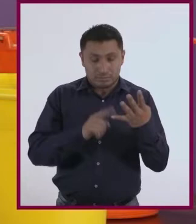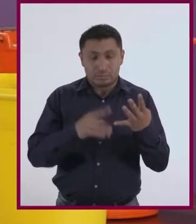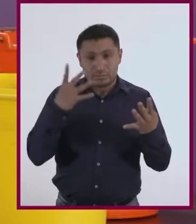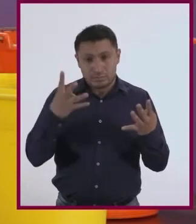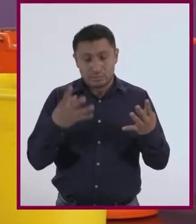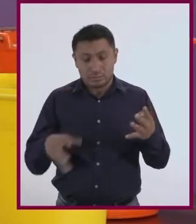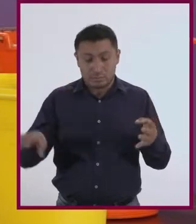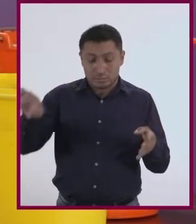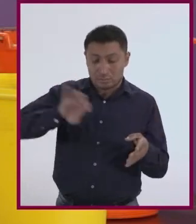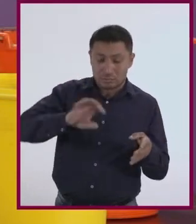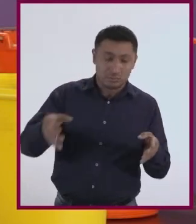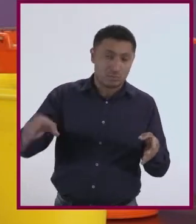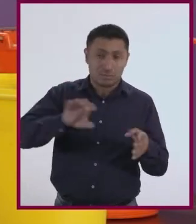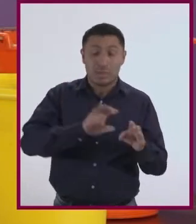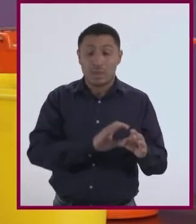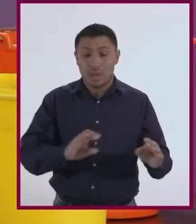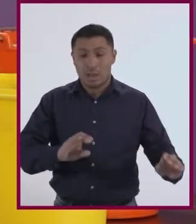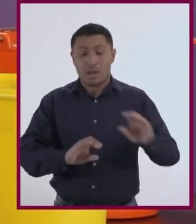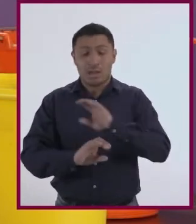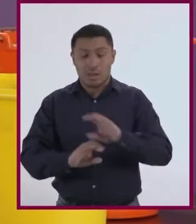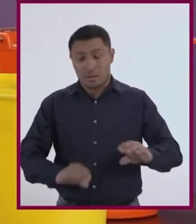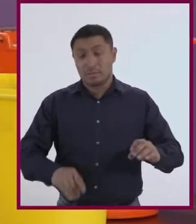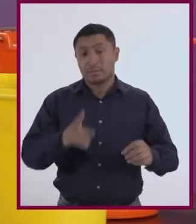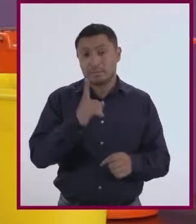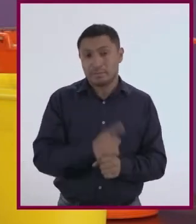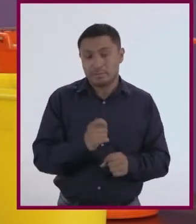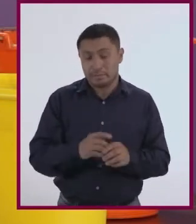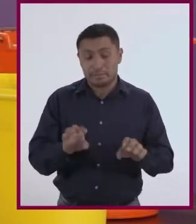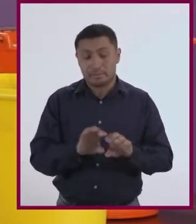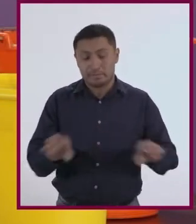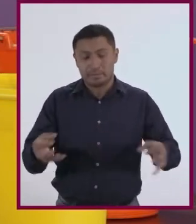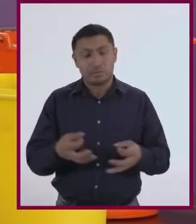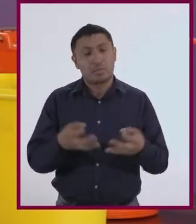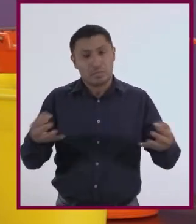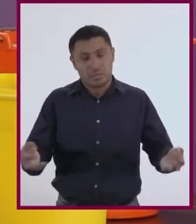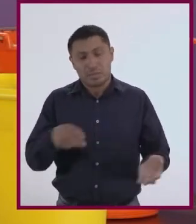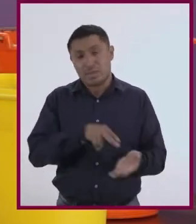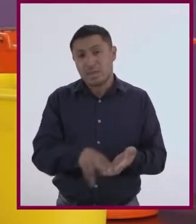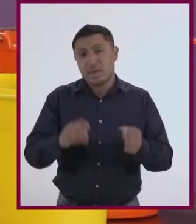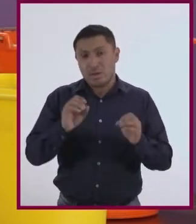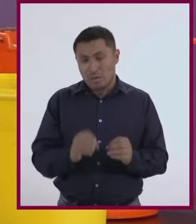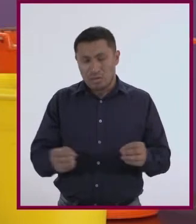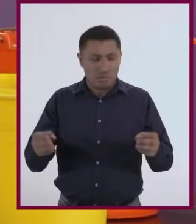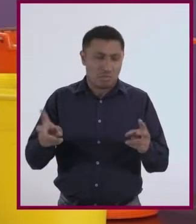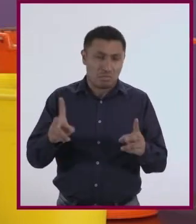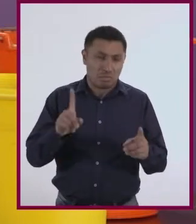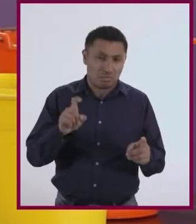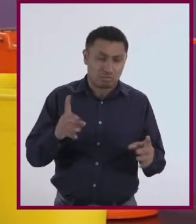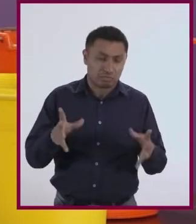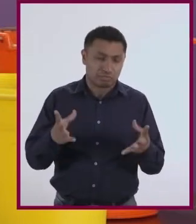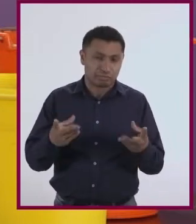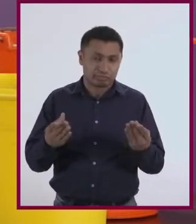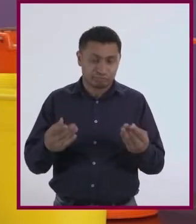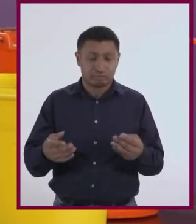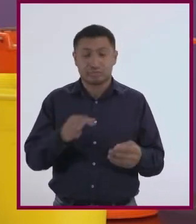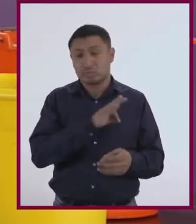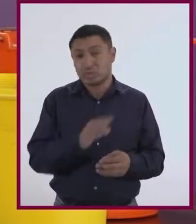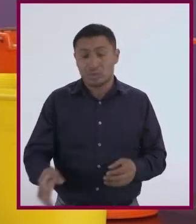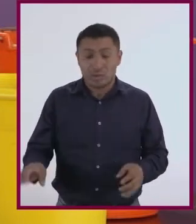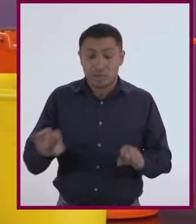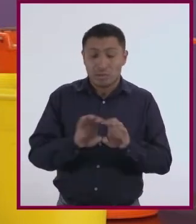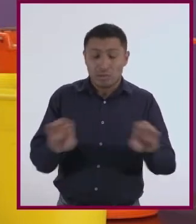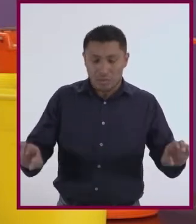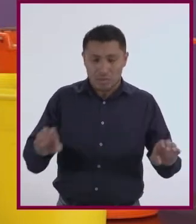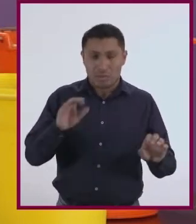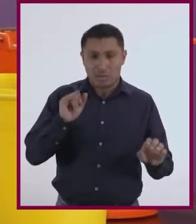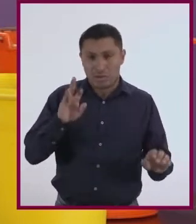es el llenado. Se hace por capas. La primera capa se puede hacer con tierra negra o con materia seca y a esta capa se le pueden agregar